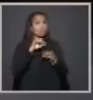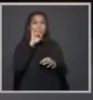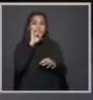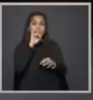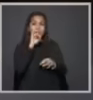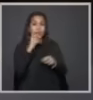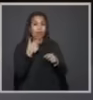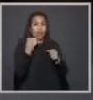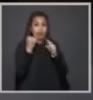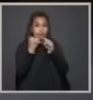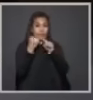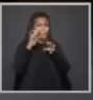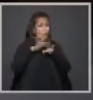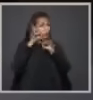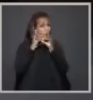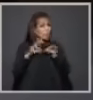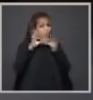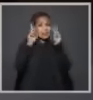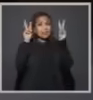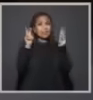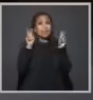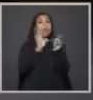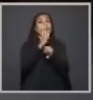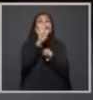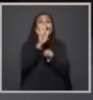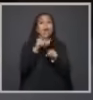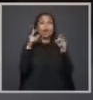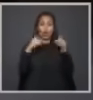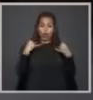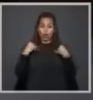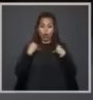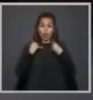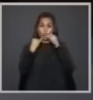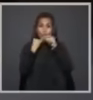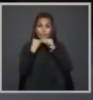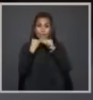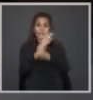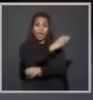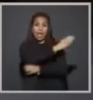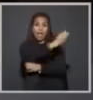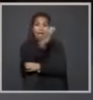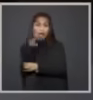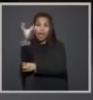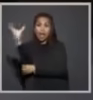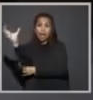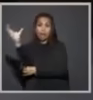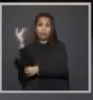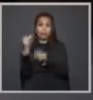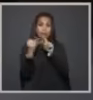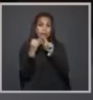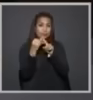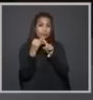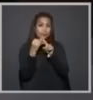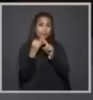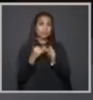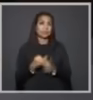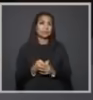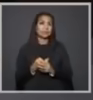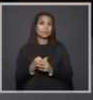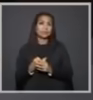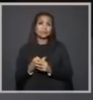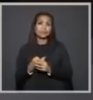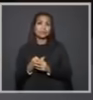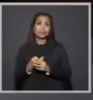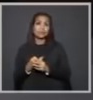campo. Vamos a rescatar al campo del abandono en que se encuentra. Porque en el campo no solo se producen alimentos, hay